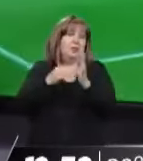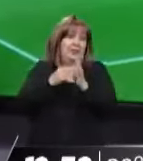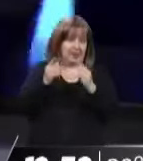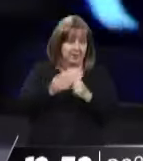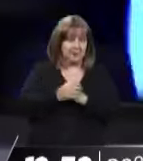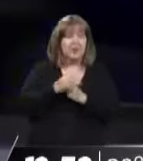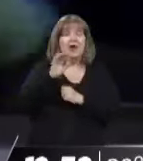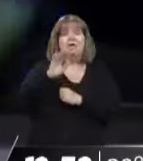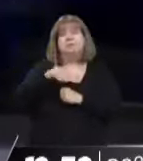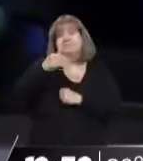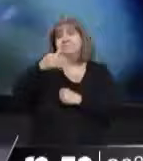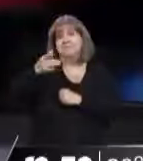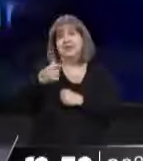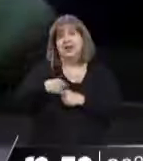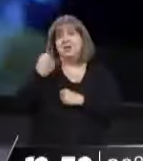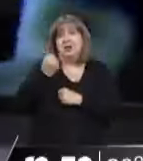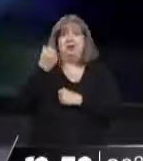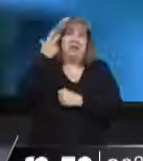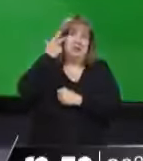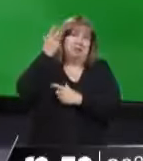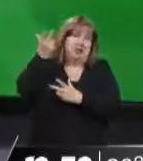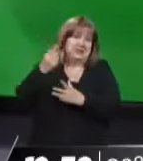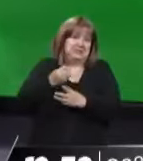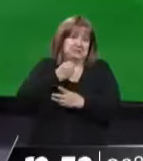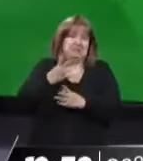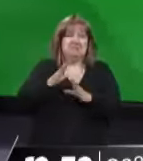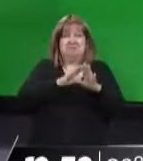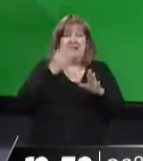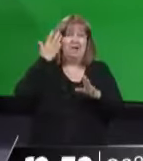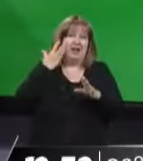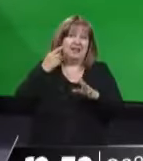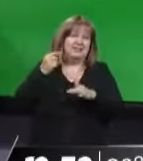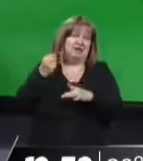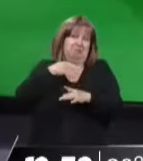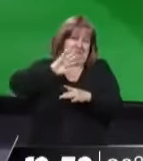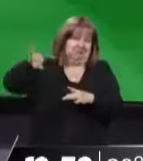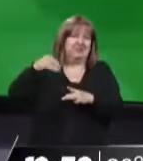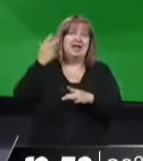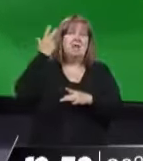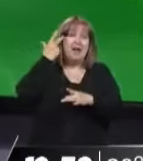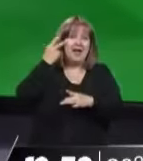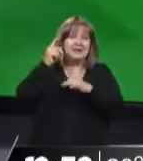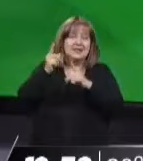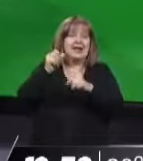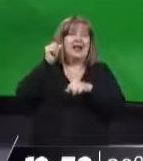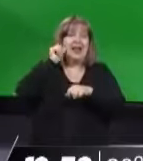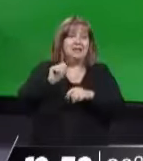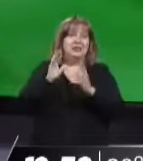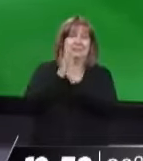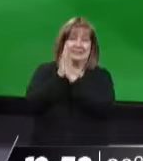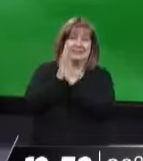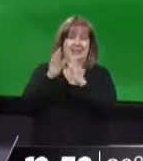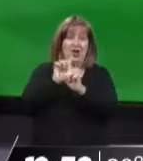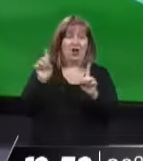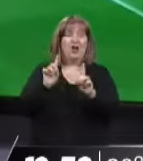suceder. Así que veremos cómo se desarrolla, pero para nosotros lo más importante, más allá de cómo le vaya al PSG, que le vaya bien a Messi y que no se lesione nadie, porque resta muy